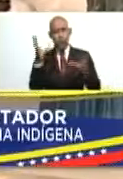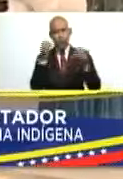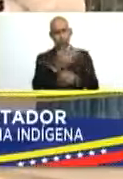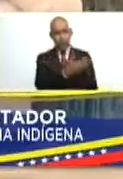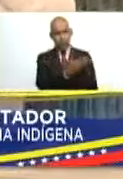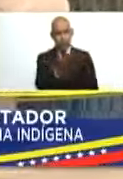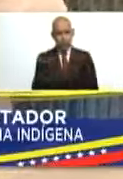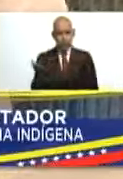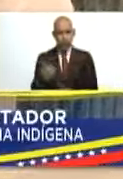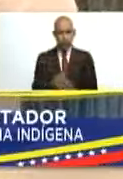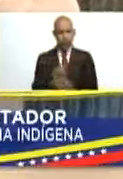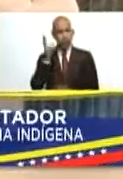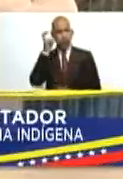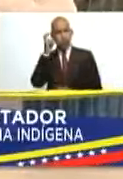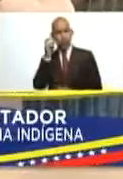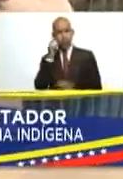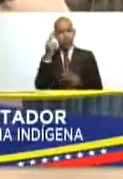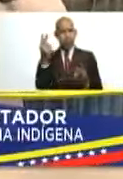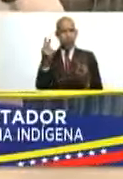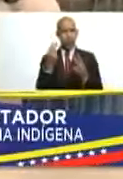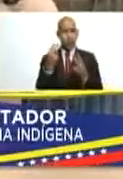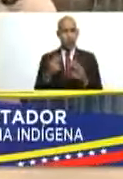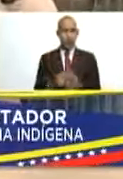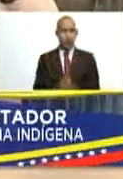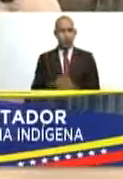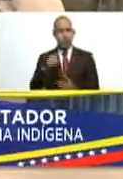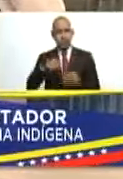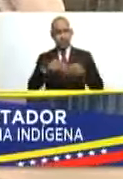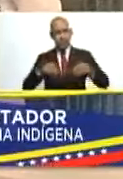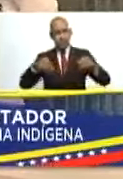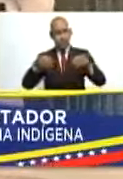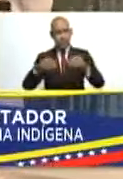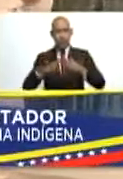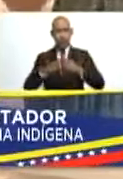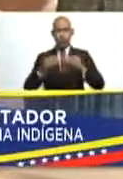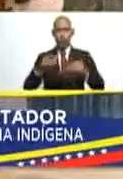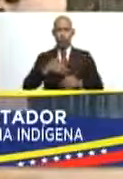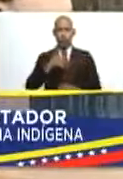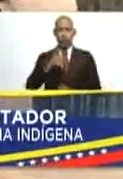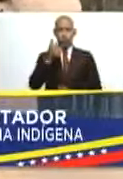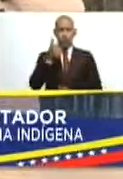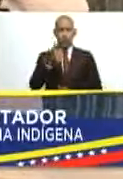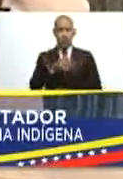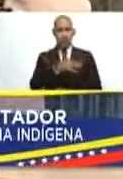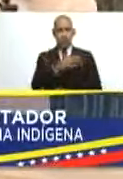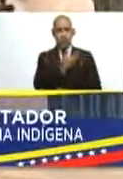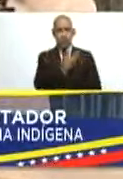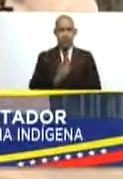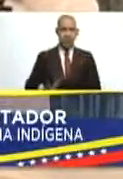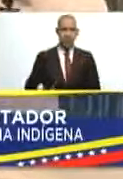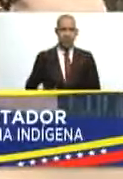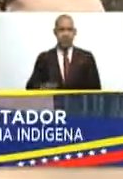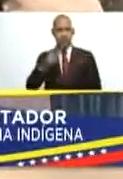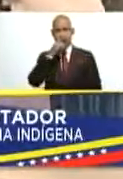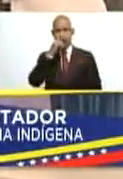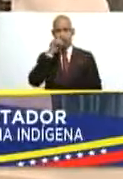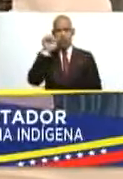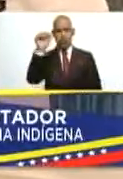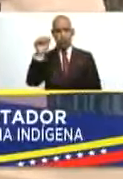escuchan, nos ven, y este auditorio que es significativo para todos nosotros, usted mi presidente de la República Bolivariana de